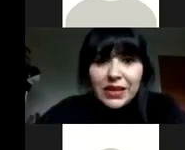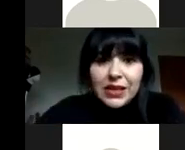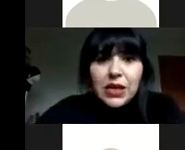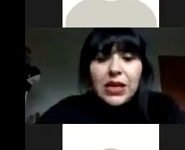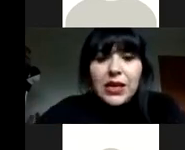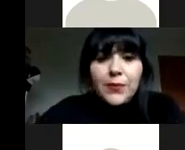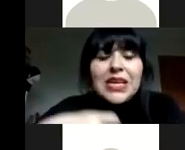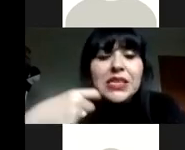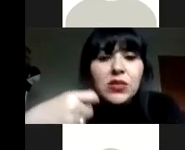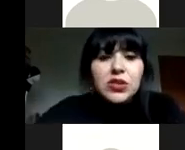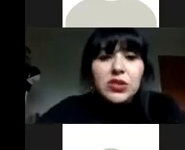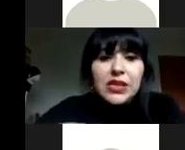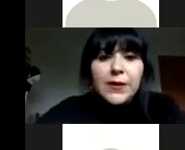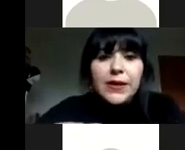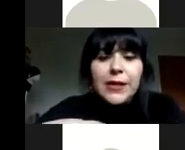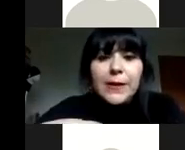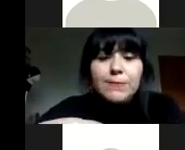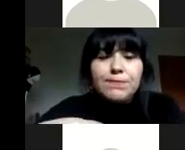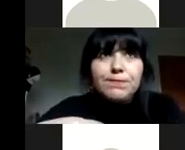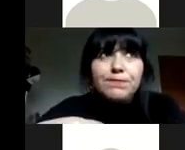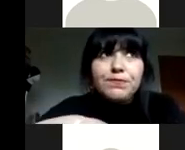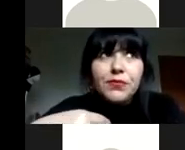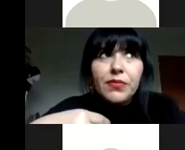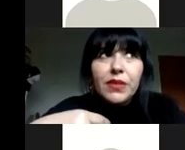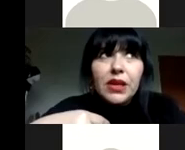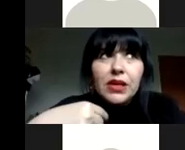sobrellevar esta situación